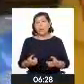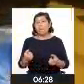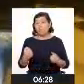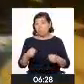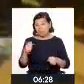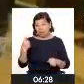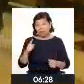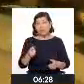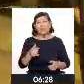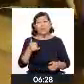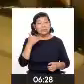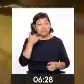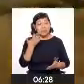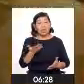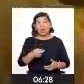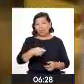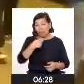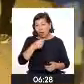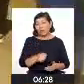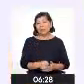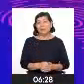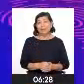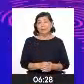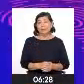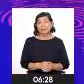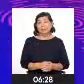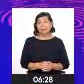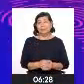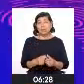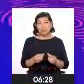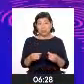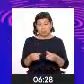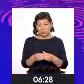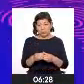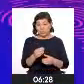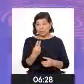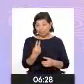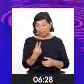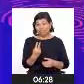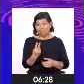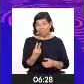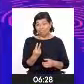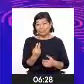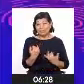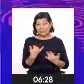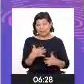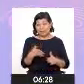mototaxi, celulares y drogas. Los integrantes de las dos bandas delictivas se